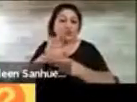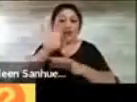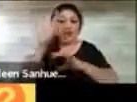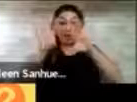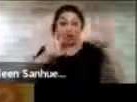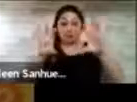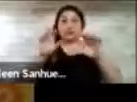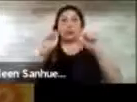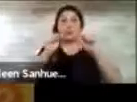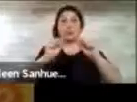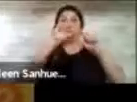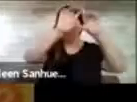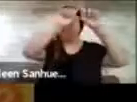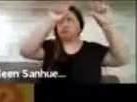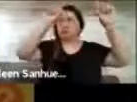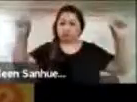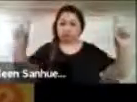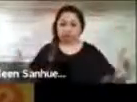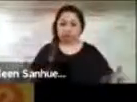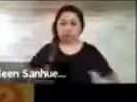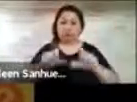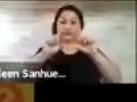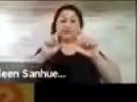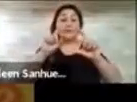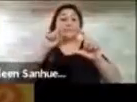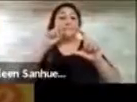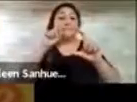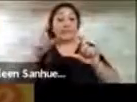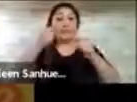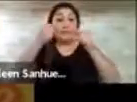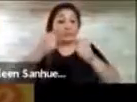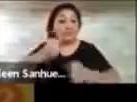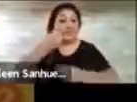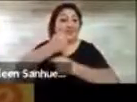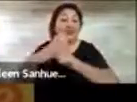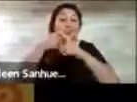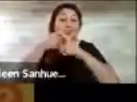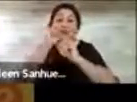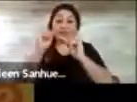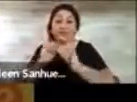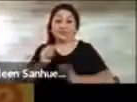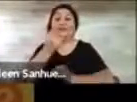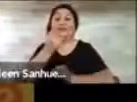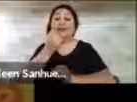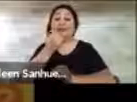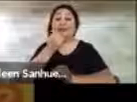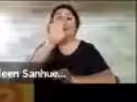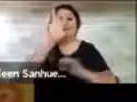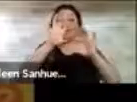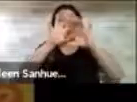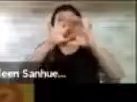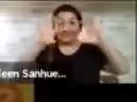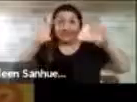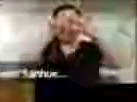la pantalla, pero para poder trabajar de otra forma se puede dividir la pantalla en 2 o en